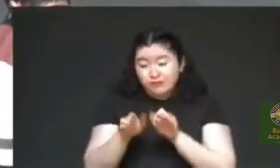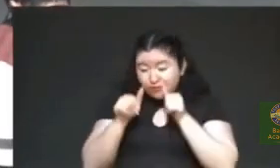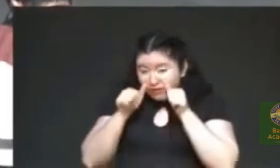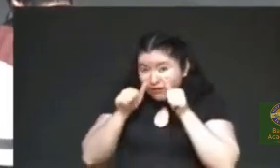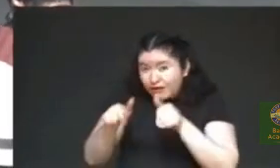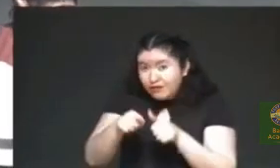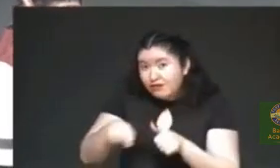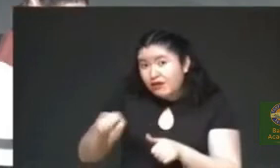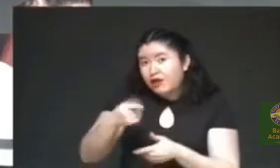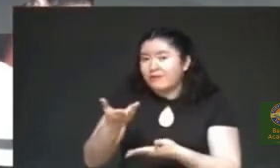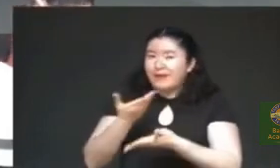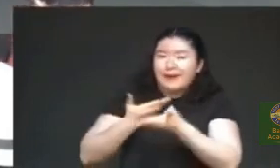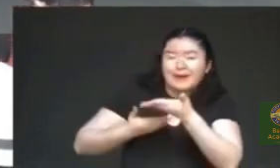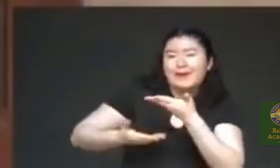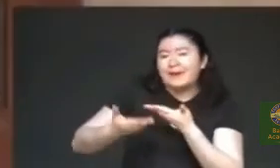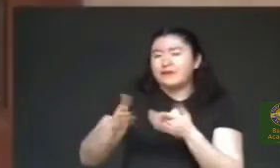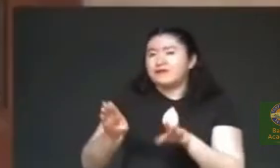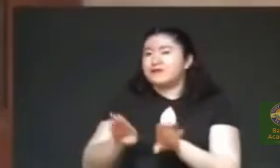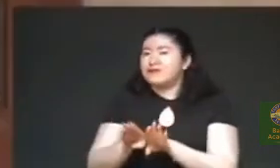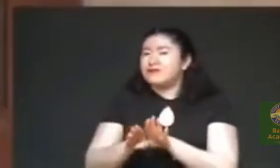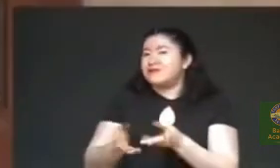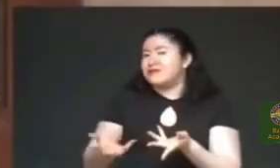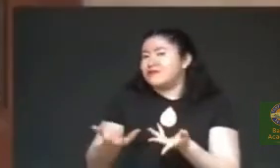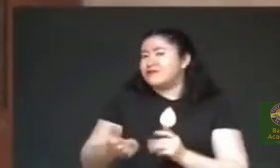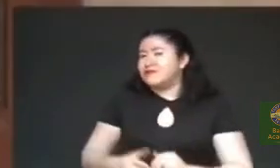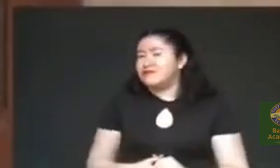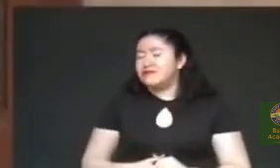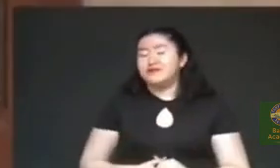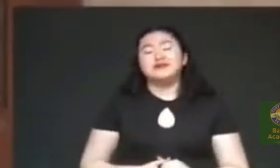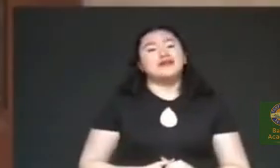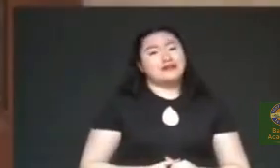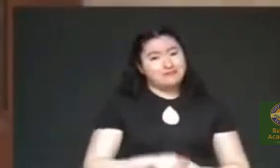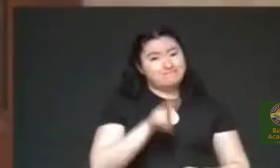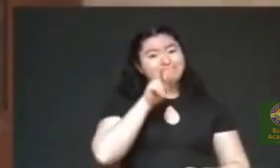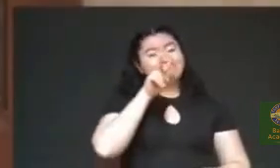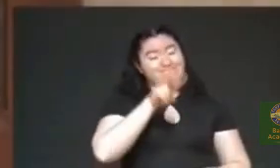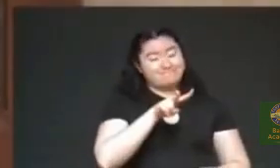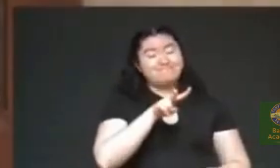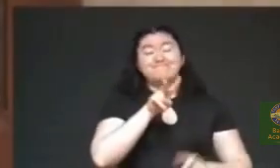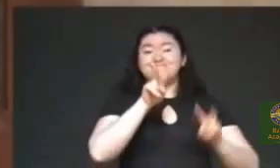forma segura para ellos? A ver, este es un tema, qué bueno que lo preguntes, es un tema muy importante.